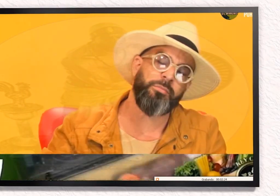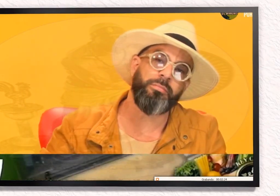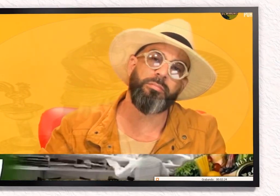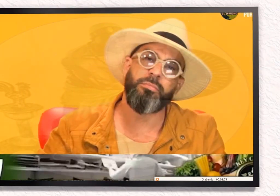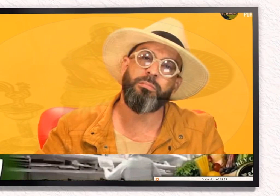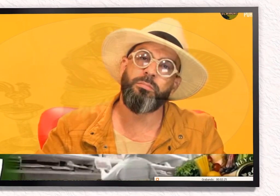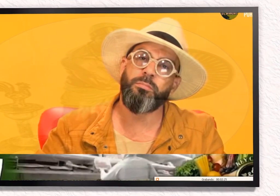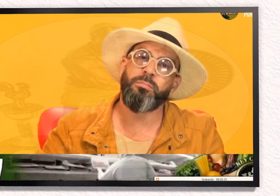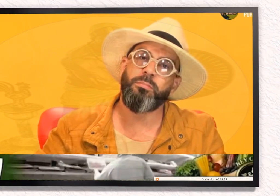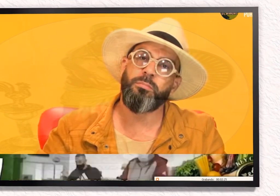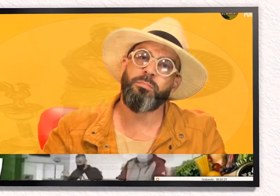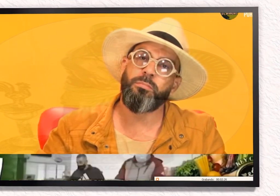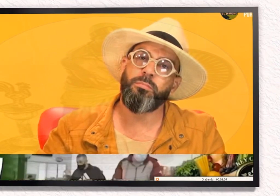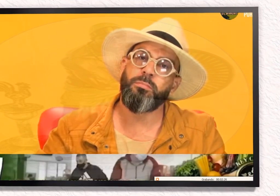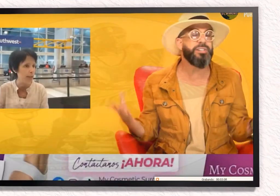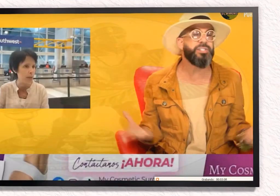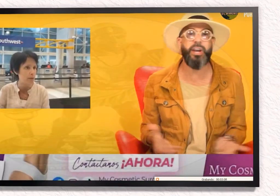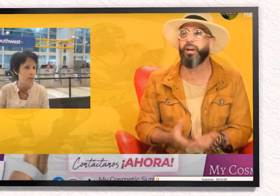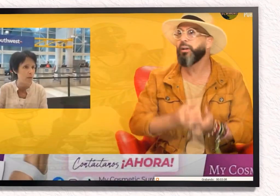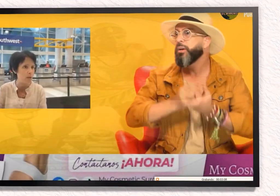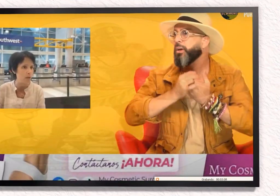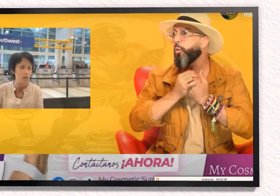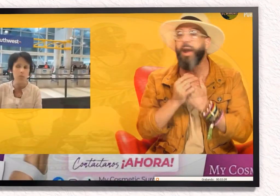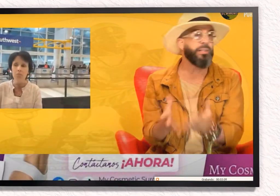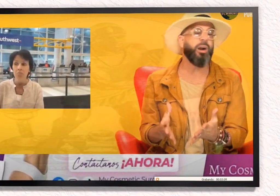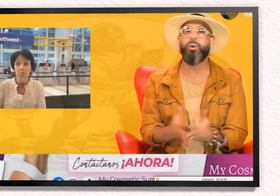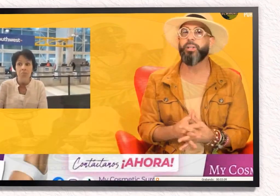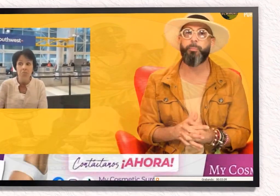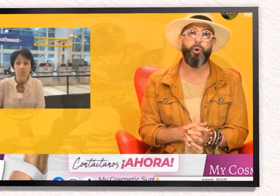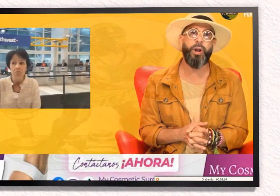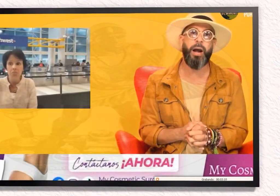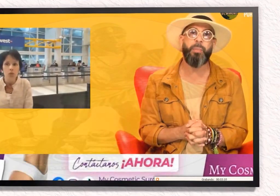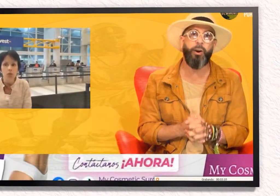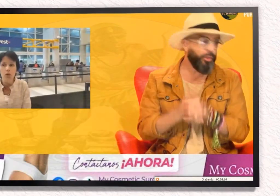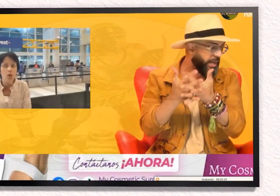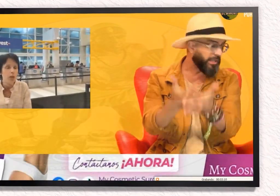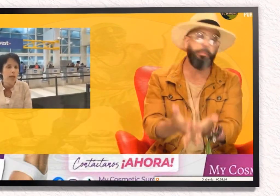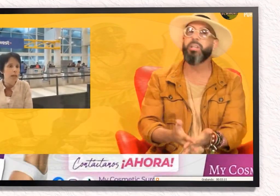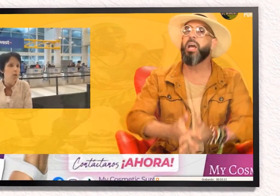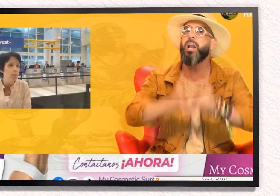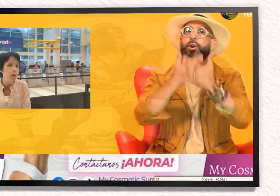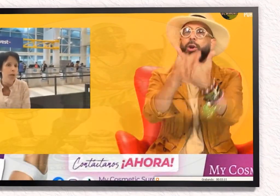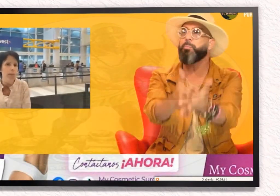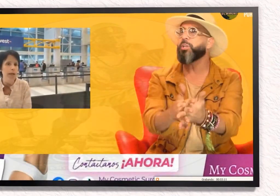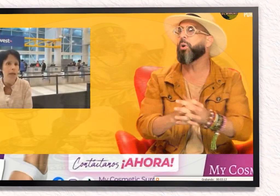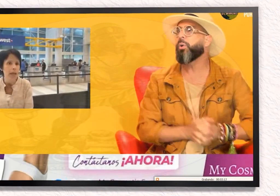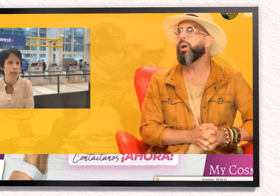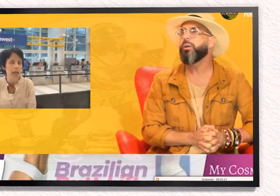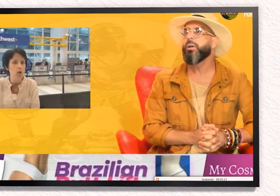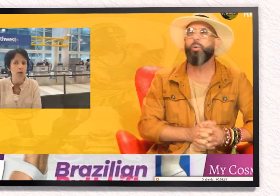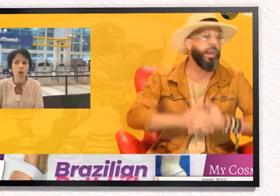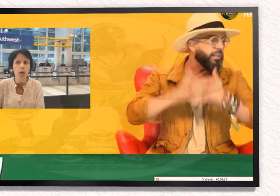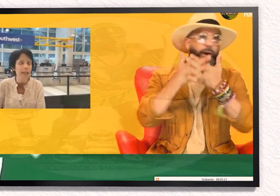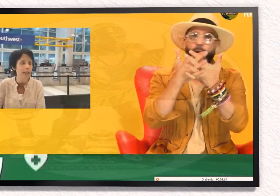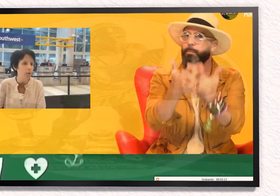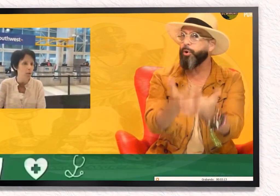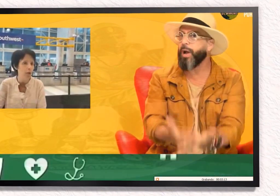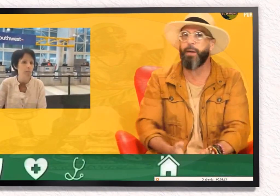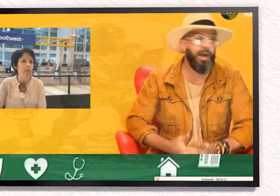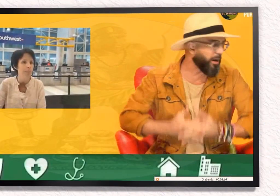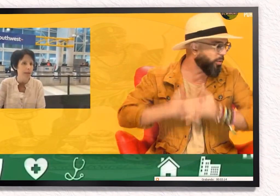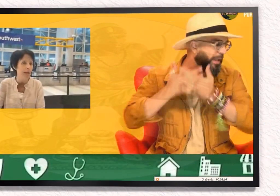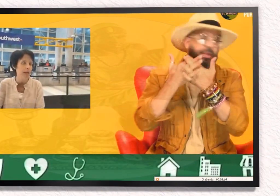cubana cuenta con este programa lo dije esta mañana y lo repito ahora cuenta con el programa